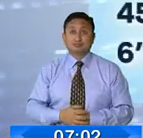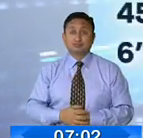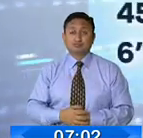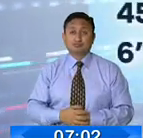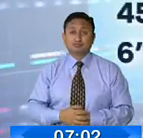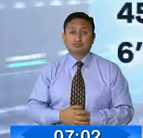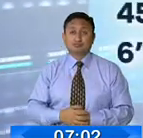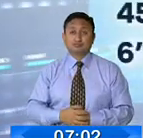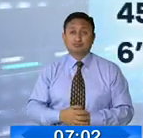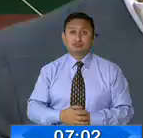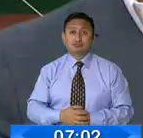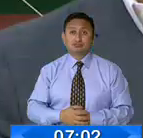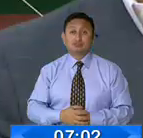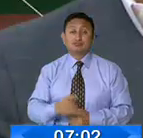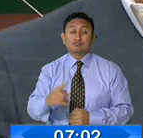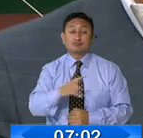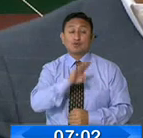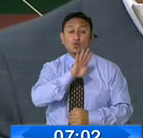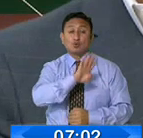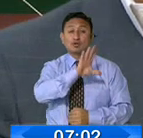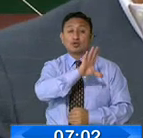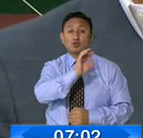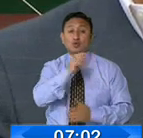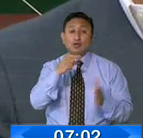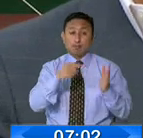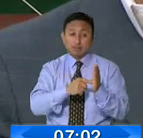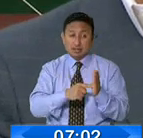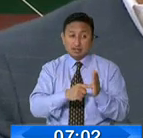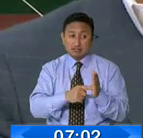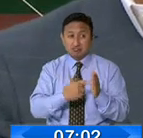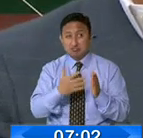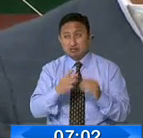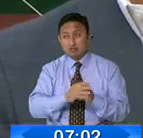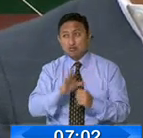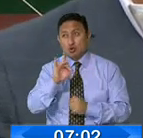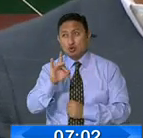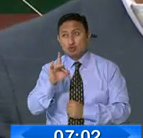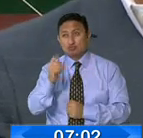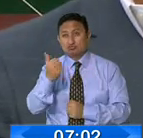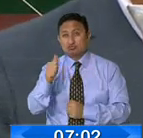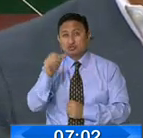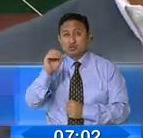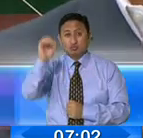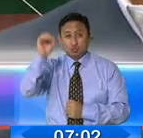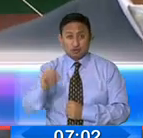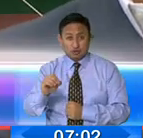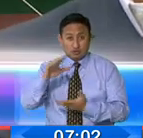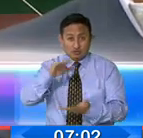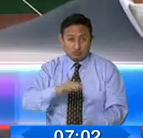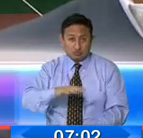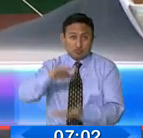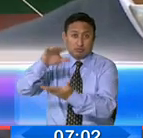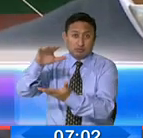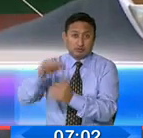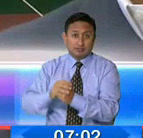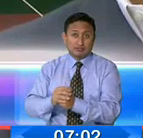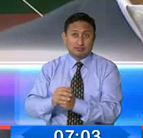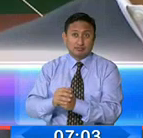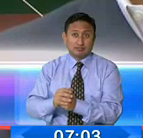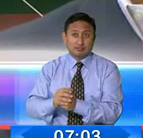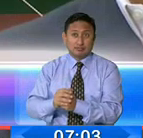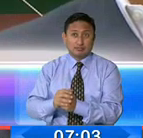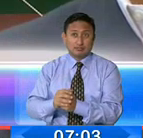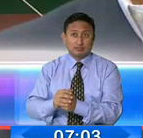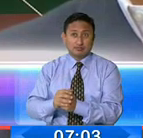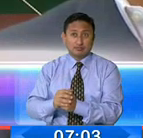no petrolera. De esos 450 mil, aproximadamente un 8 o un 10% fueron destinados a los tráficos que van de